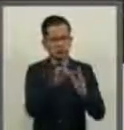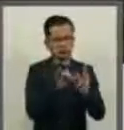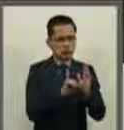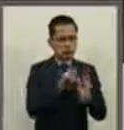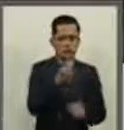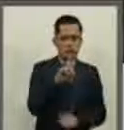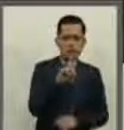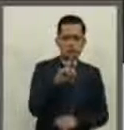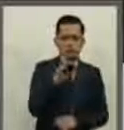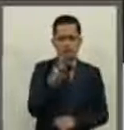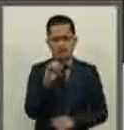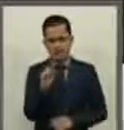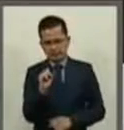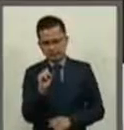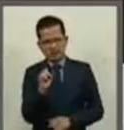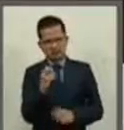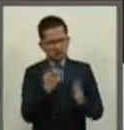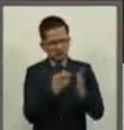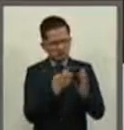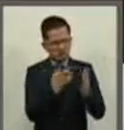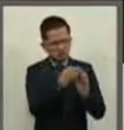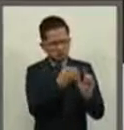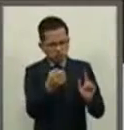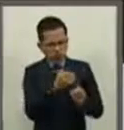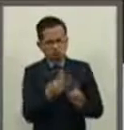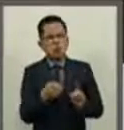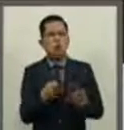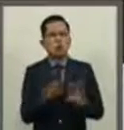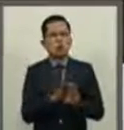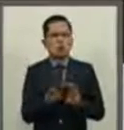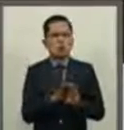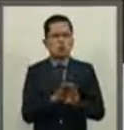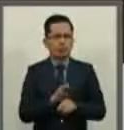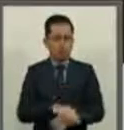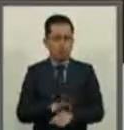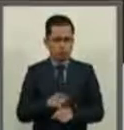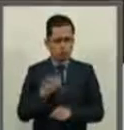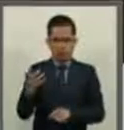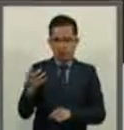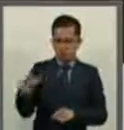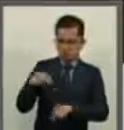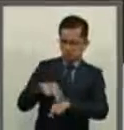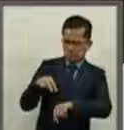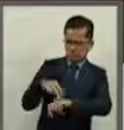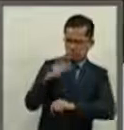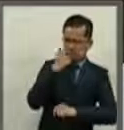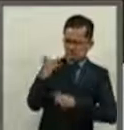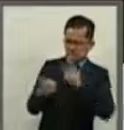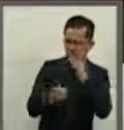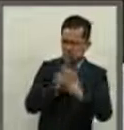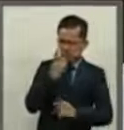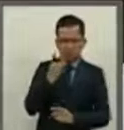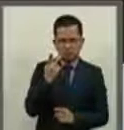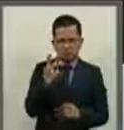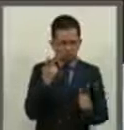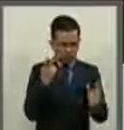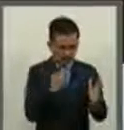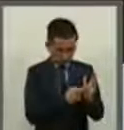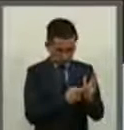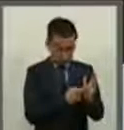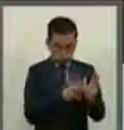porque se han dicho aquí muchas cosas que a la letra de la ley en el dictamen no las